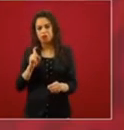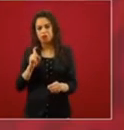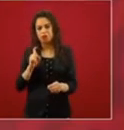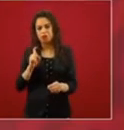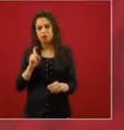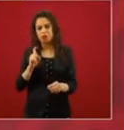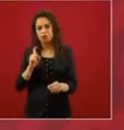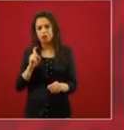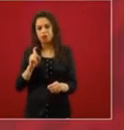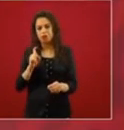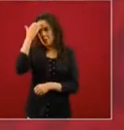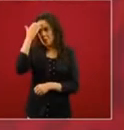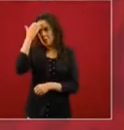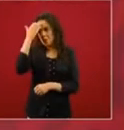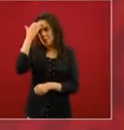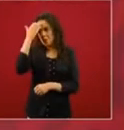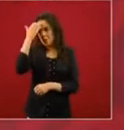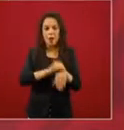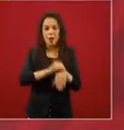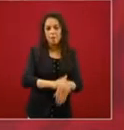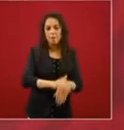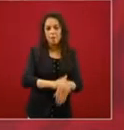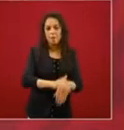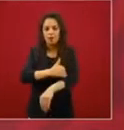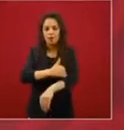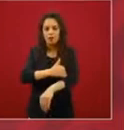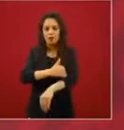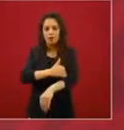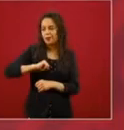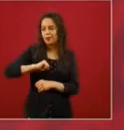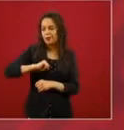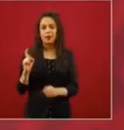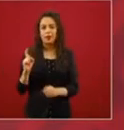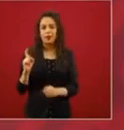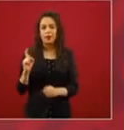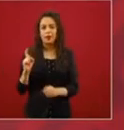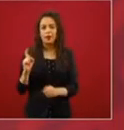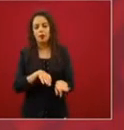recomendados y amigos y familiares.